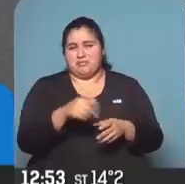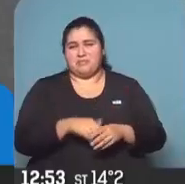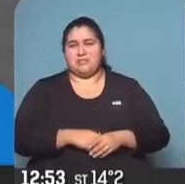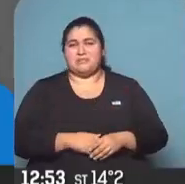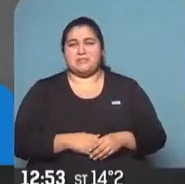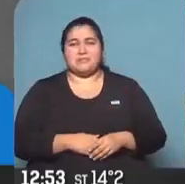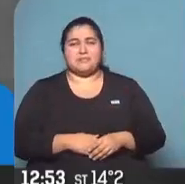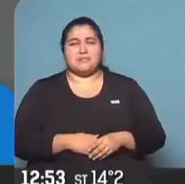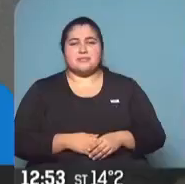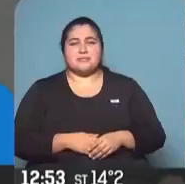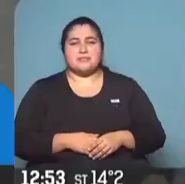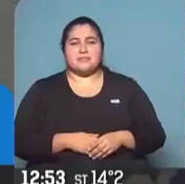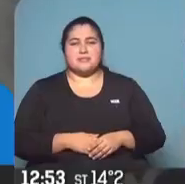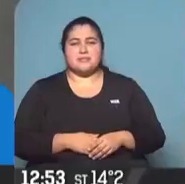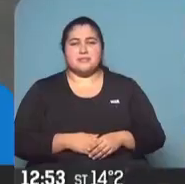y